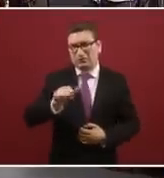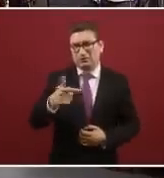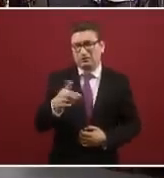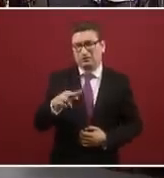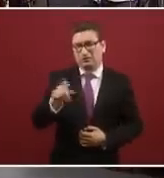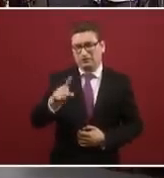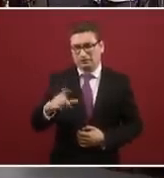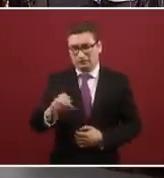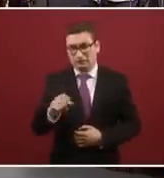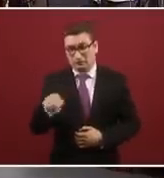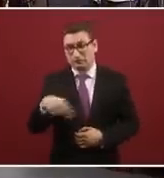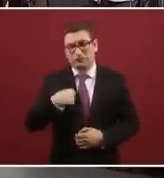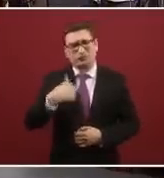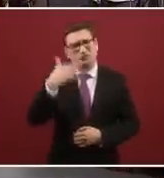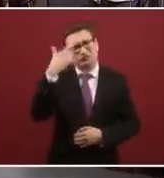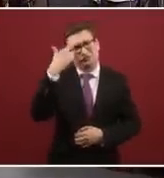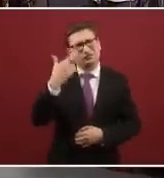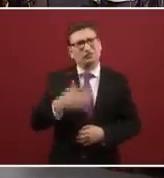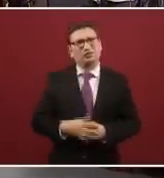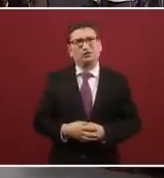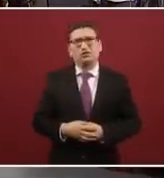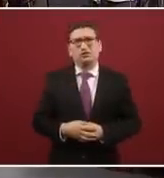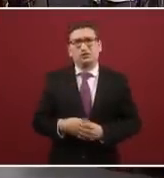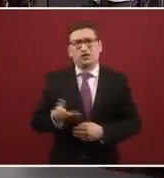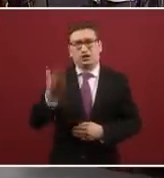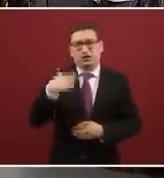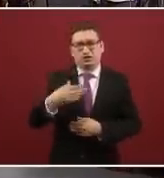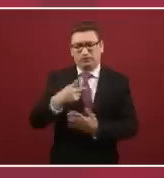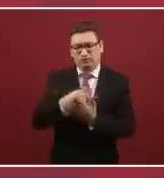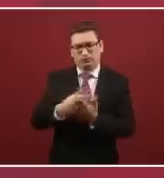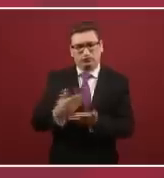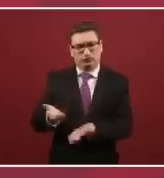Yo recuerdo que me presentan